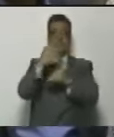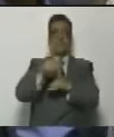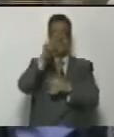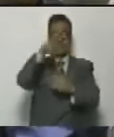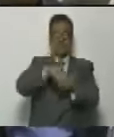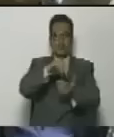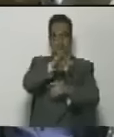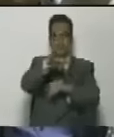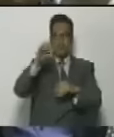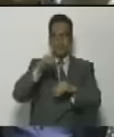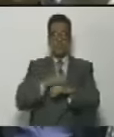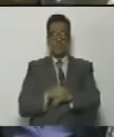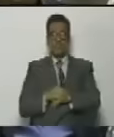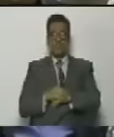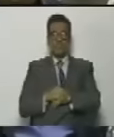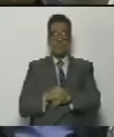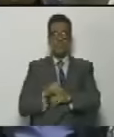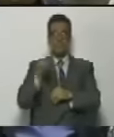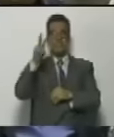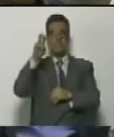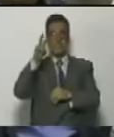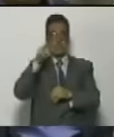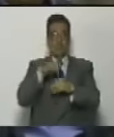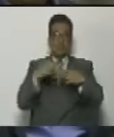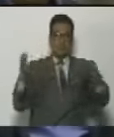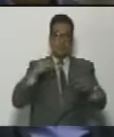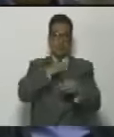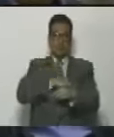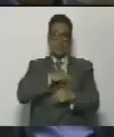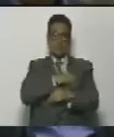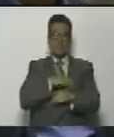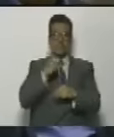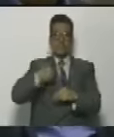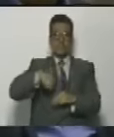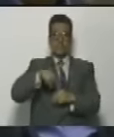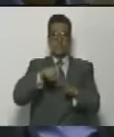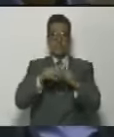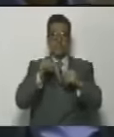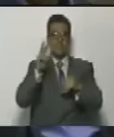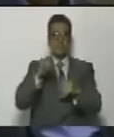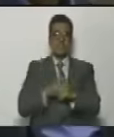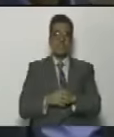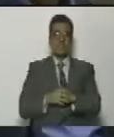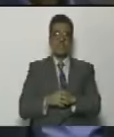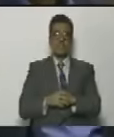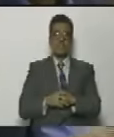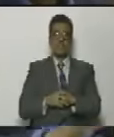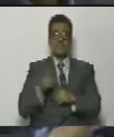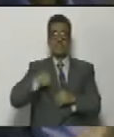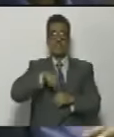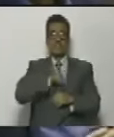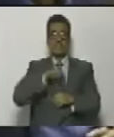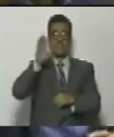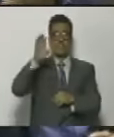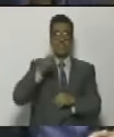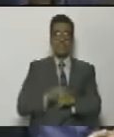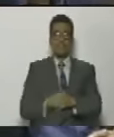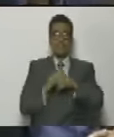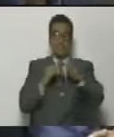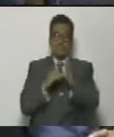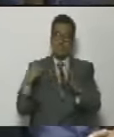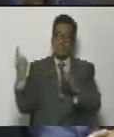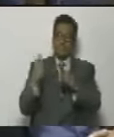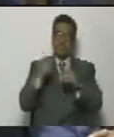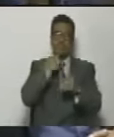el 2050. Nuevas grandes misiones para nuevas generaciones, para que desde nuestro país surja